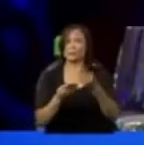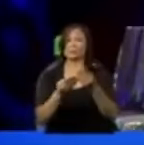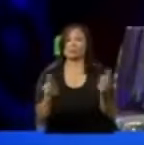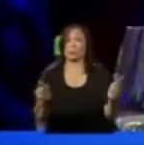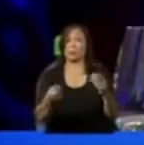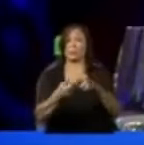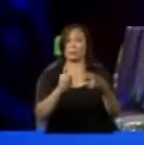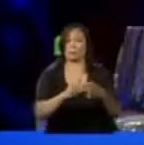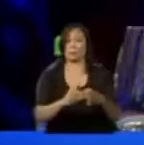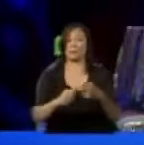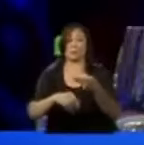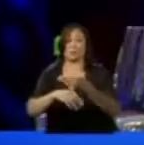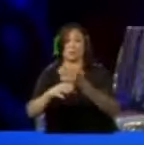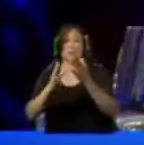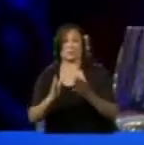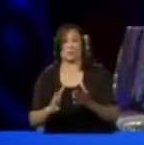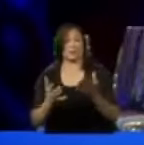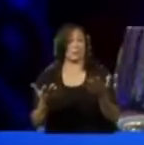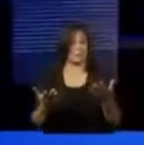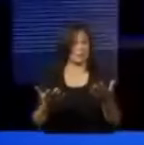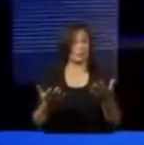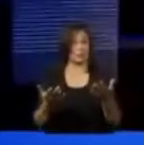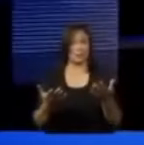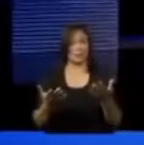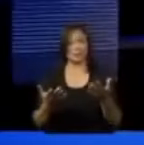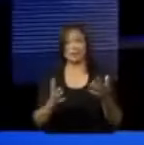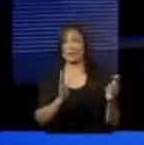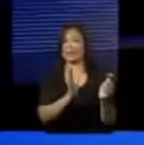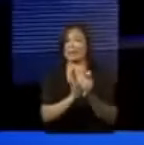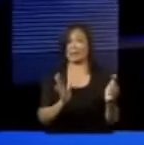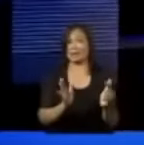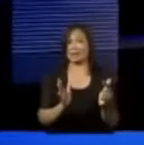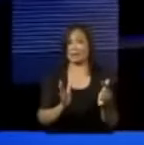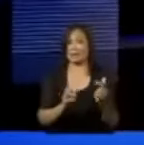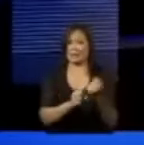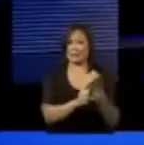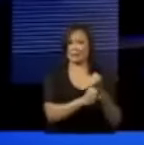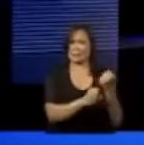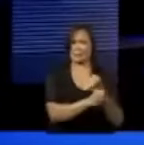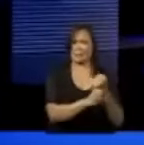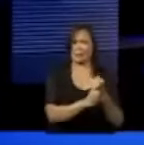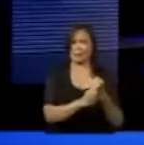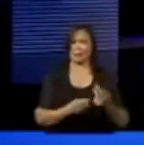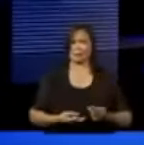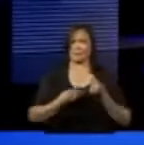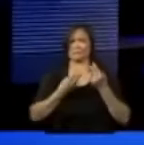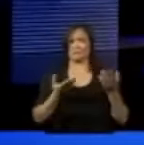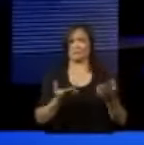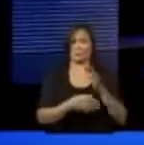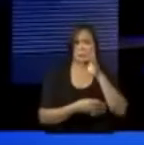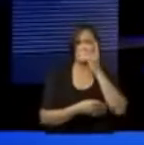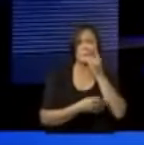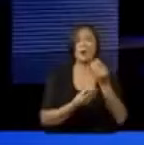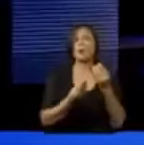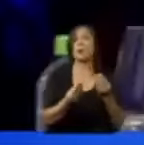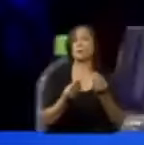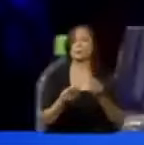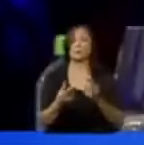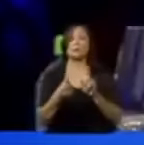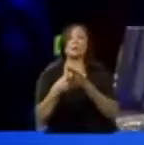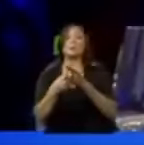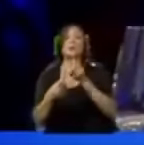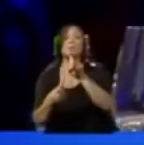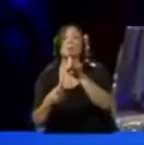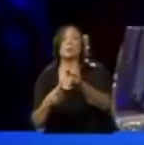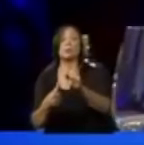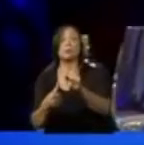la situación de los extranjeros en condición de ilegalidad que trabajan y hacen vida en el país? Arranco en este